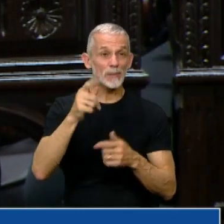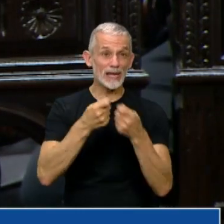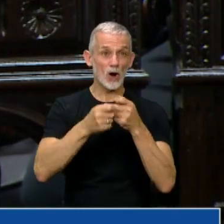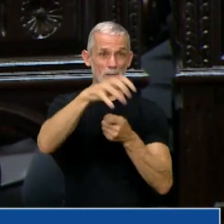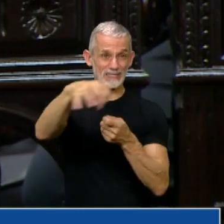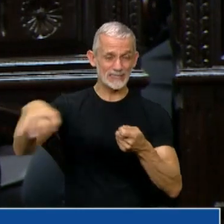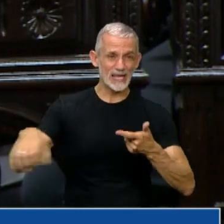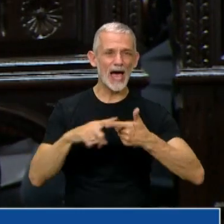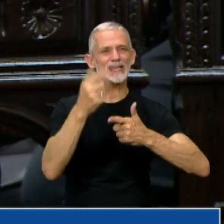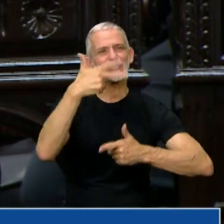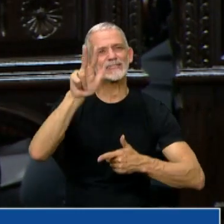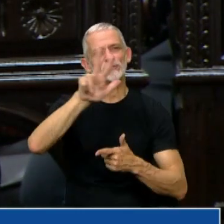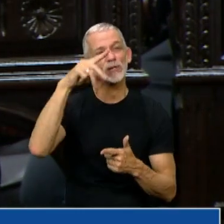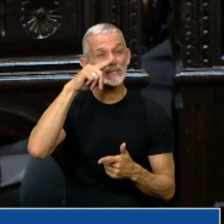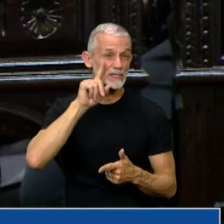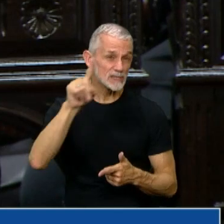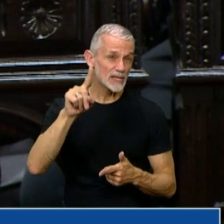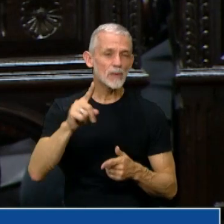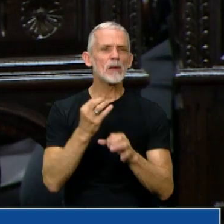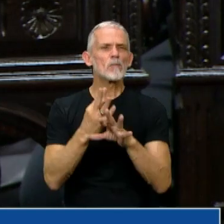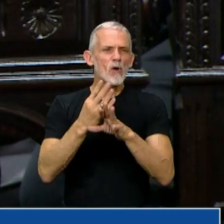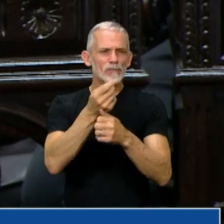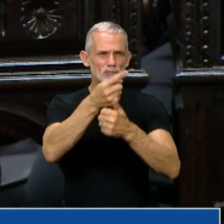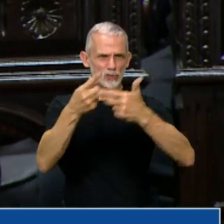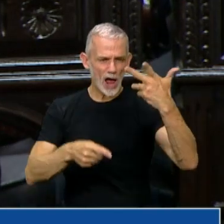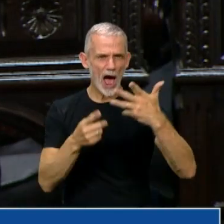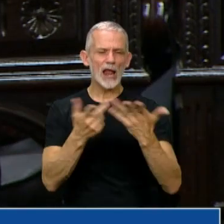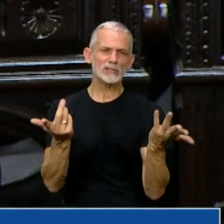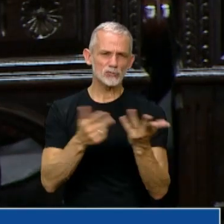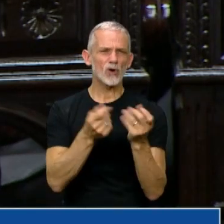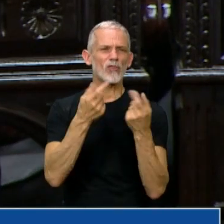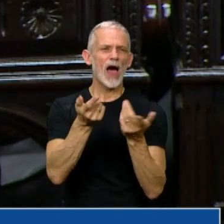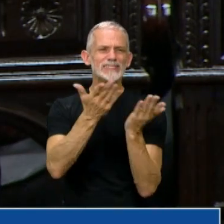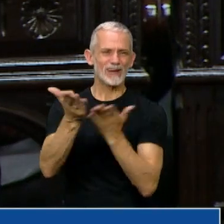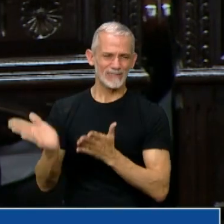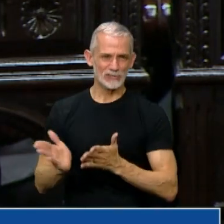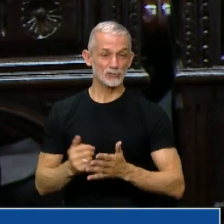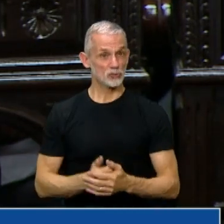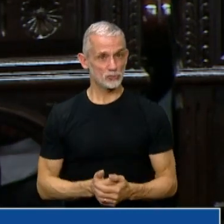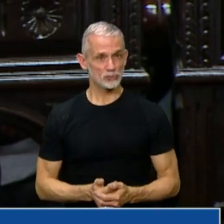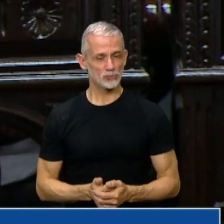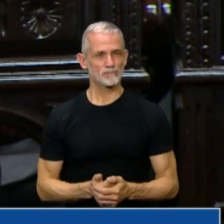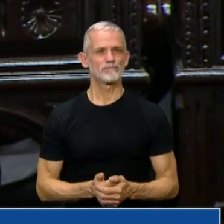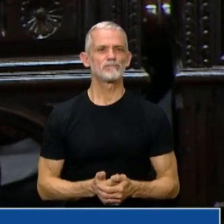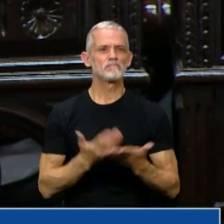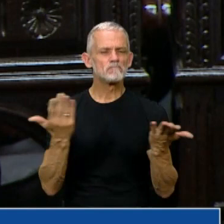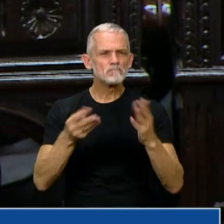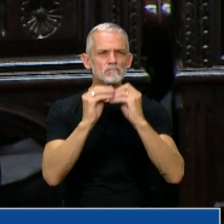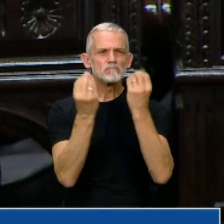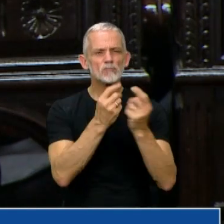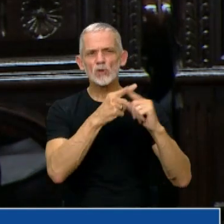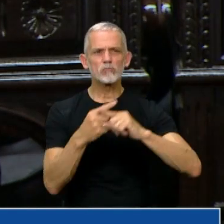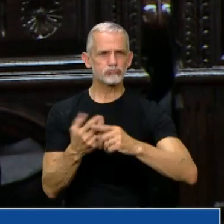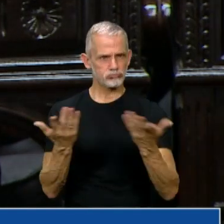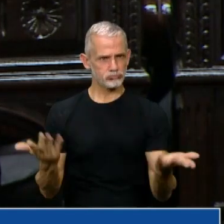comerciantes, 337.000 profesionales y prestadores de servicios. Es decir,